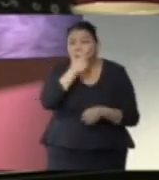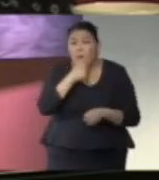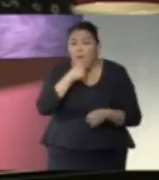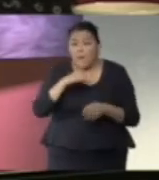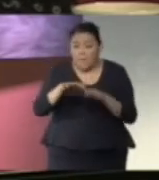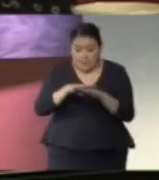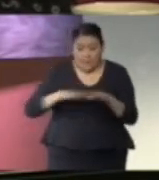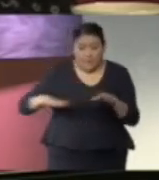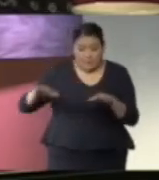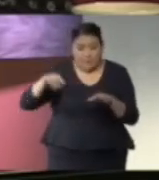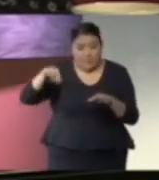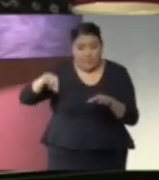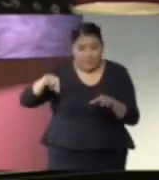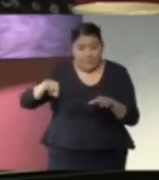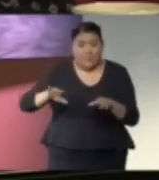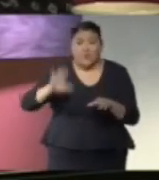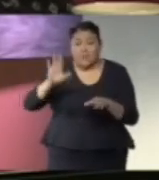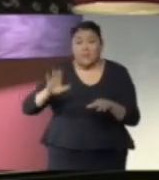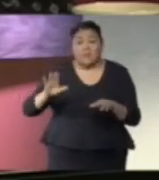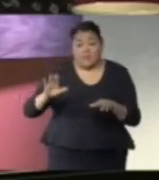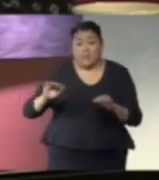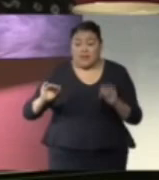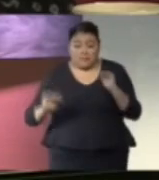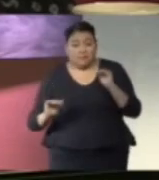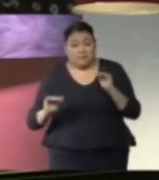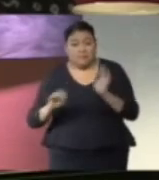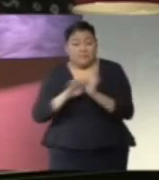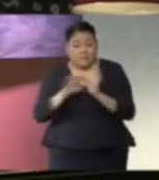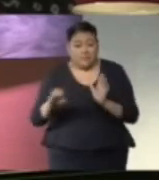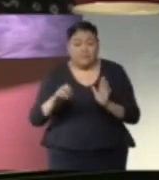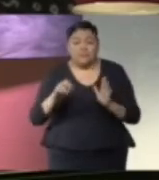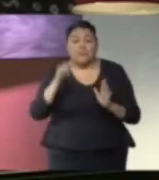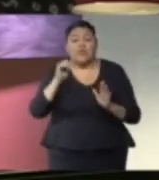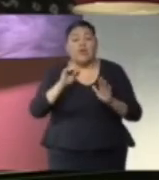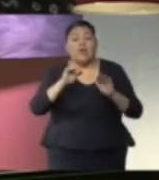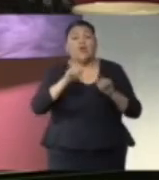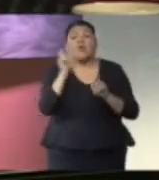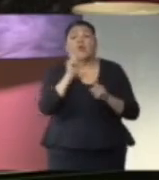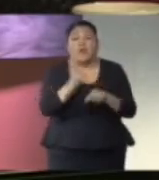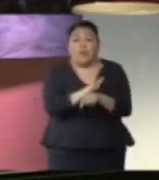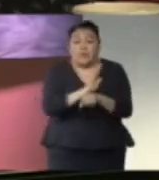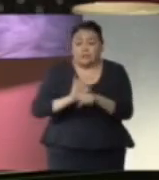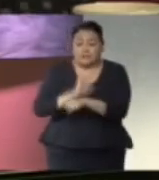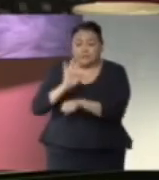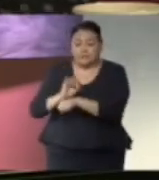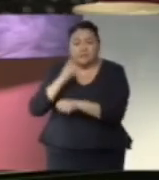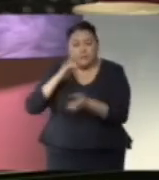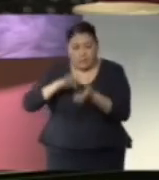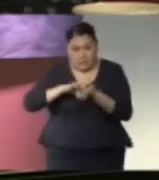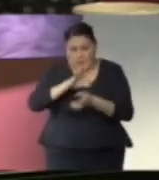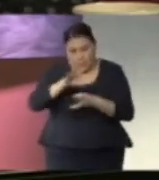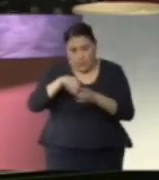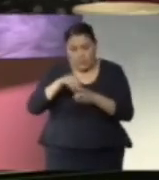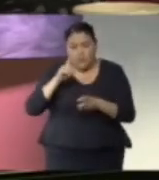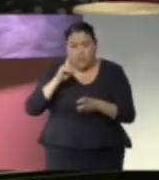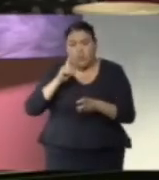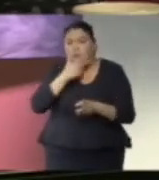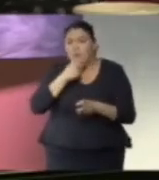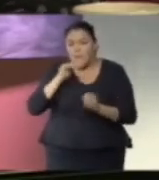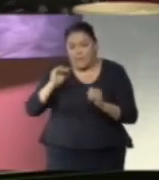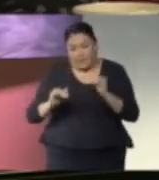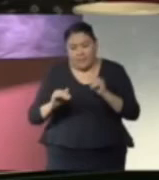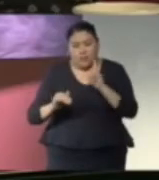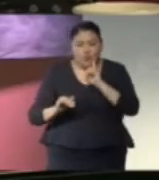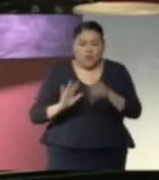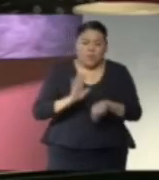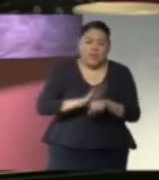estar ligeramente en peores condiciones que las mujeres en términos de acceso a las prestaciones en general, ¿sí? Y esto, bueno, nos habla